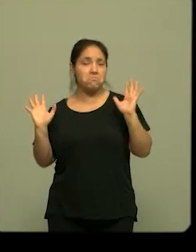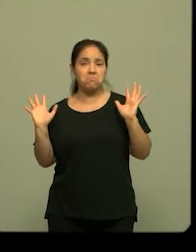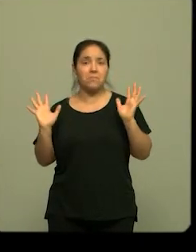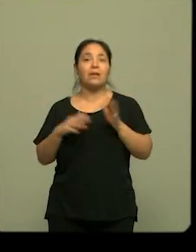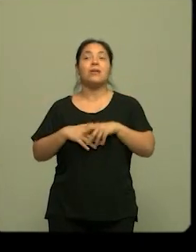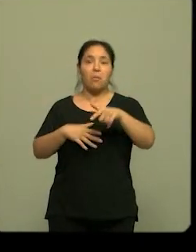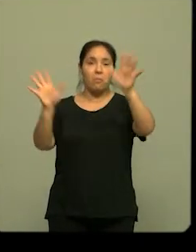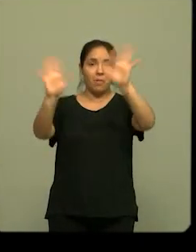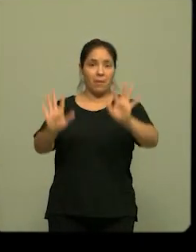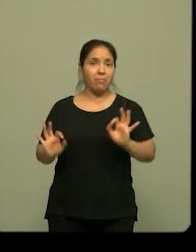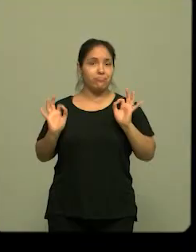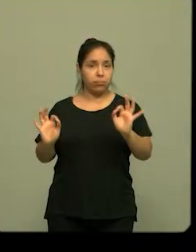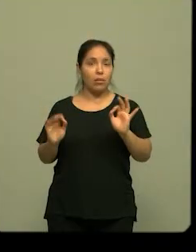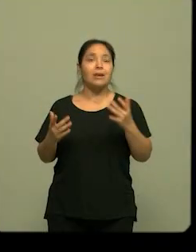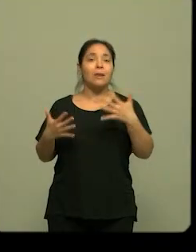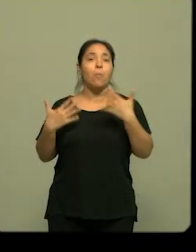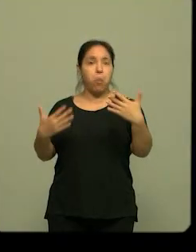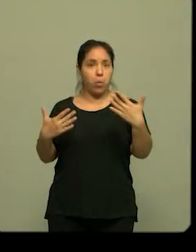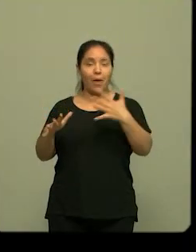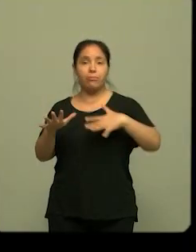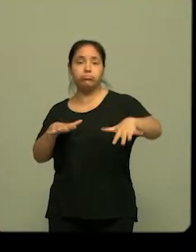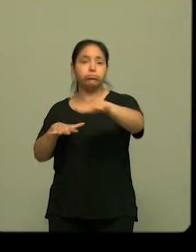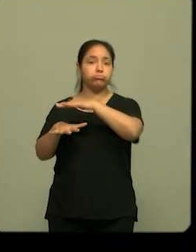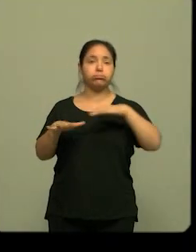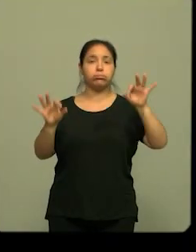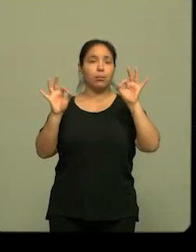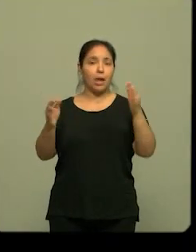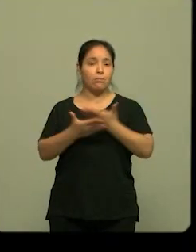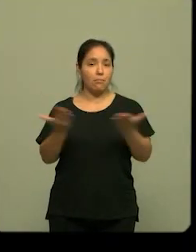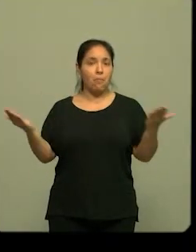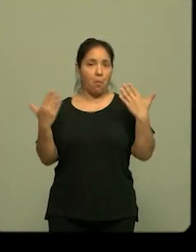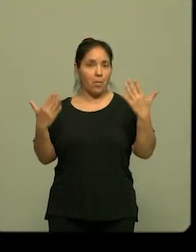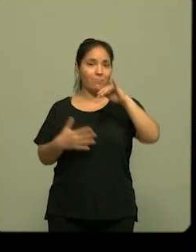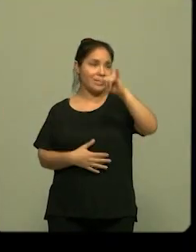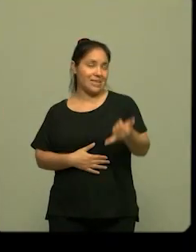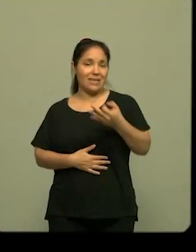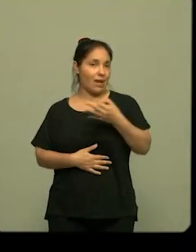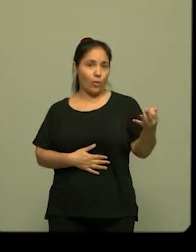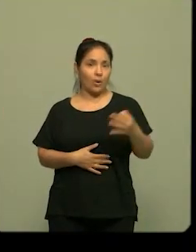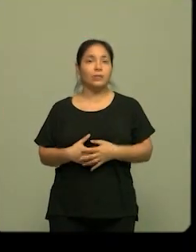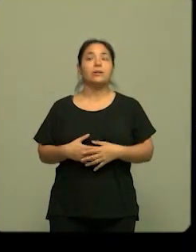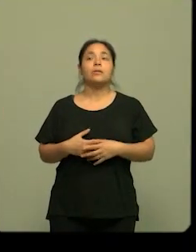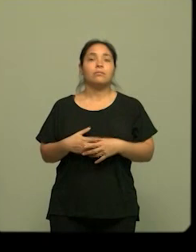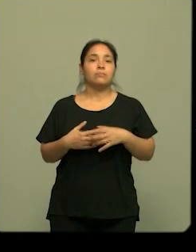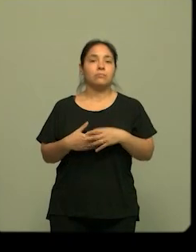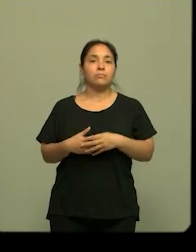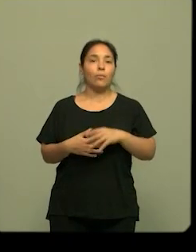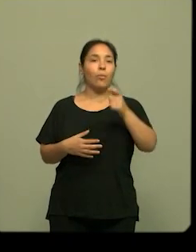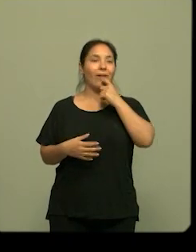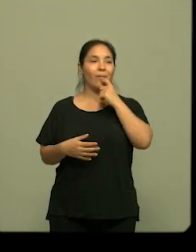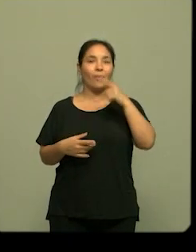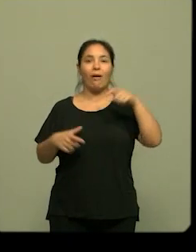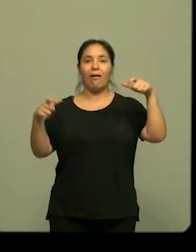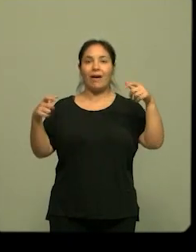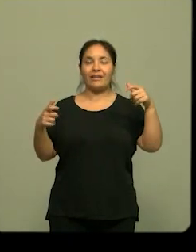eso, ¿no? Están acordes a esa situación que es, digamos, lo que hoy están ofreciendo. Exactamente. Y que ya no lo podríamos hacer, por ejemplo, en un estadio. Tal cual. Qué bueno,